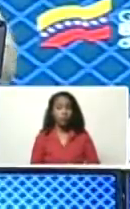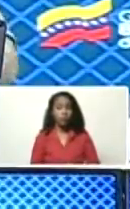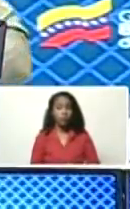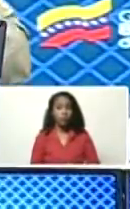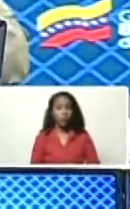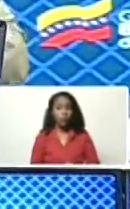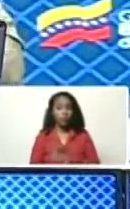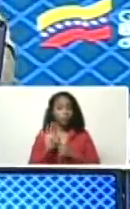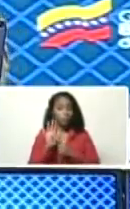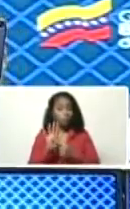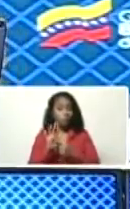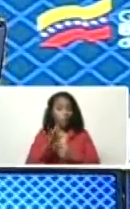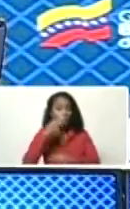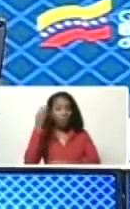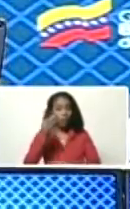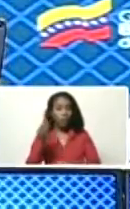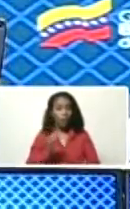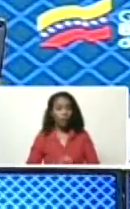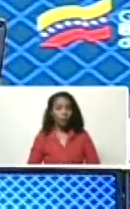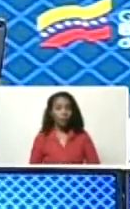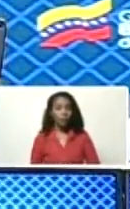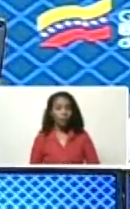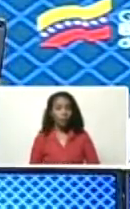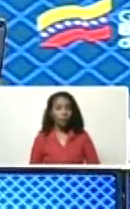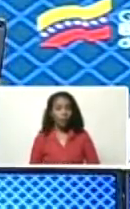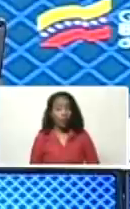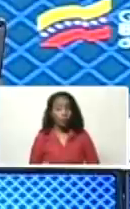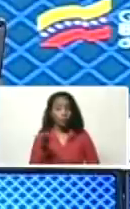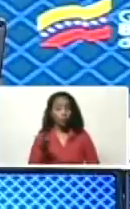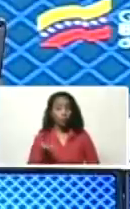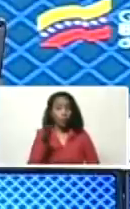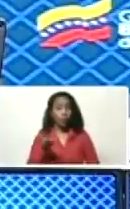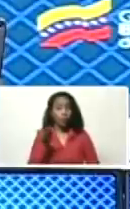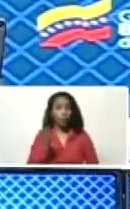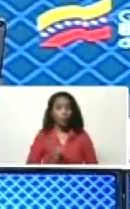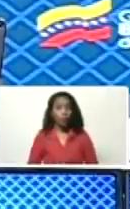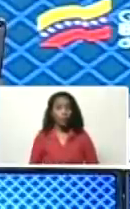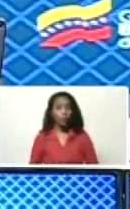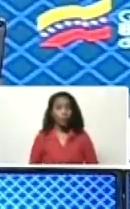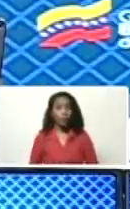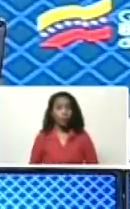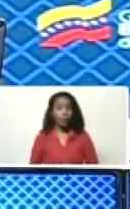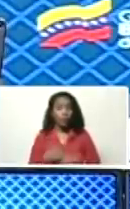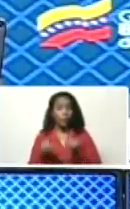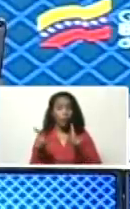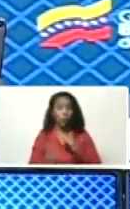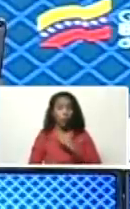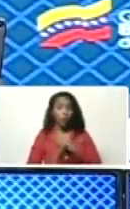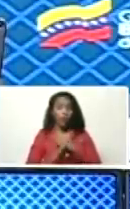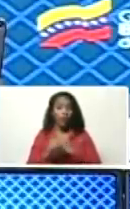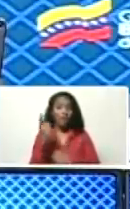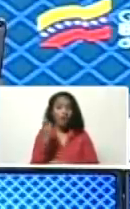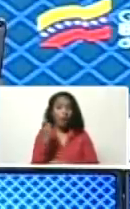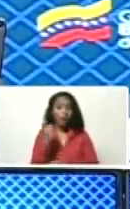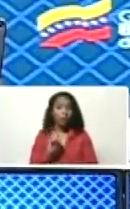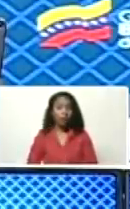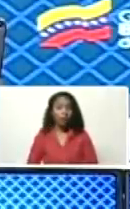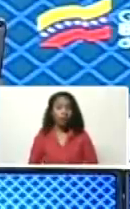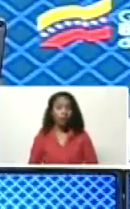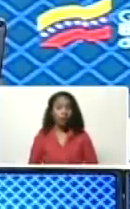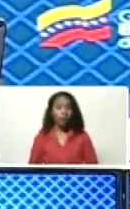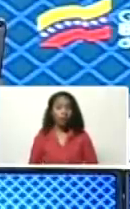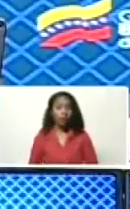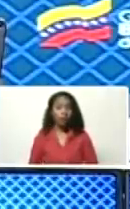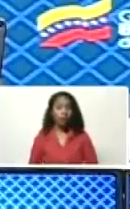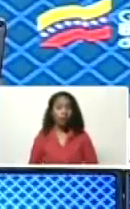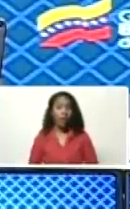Signos, signos, verdaderamente importante, pero todavía faltaba.